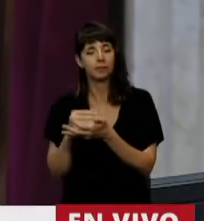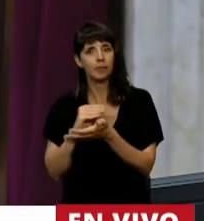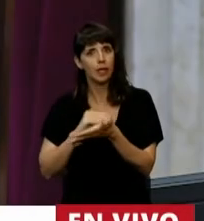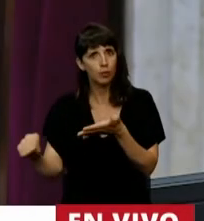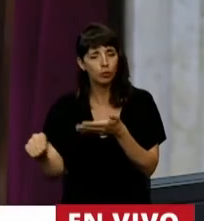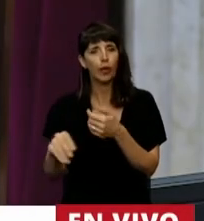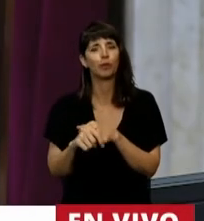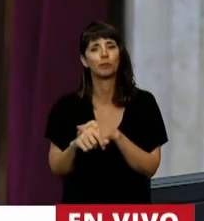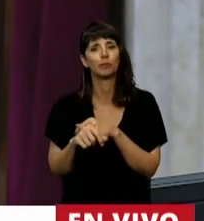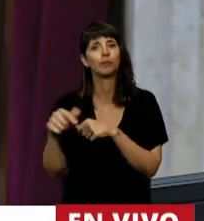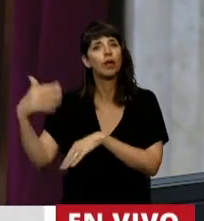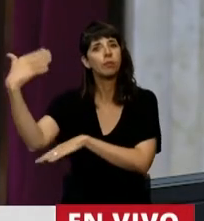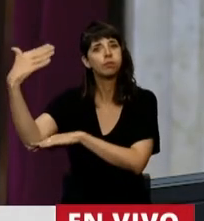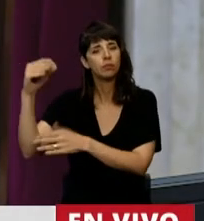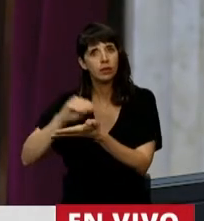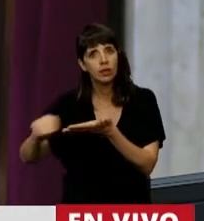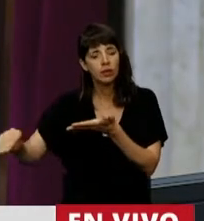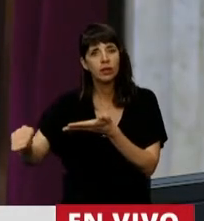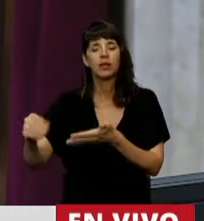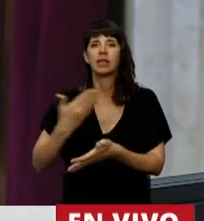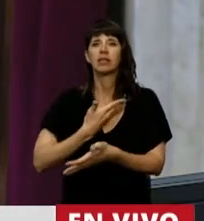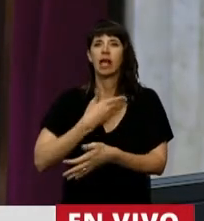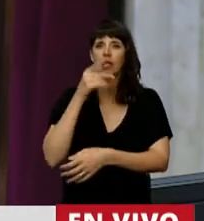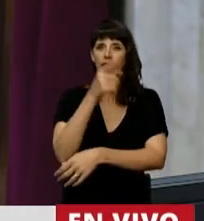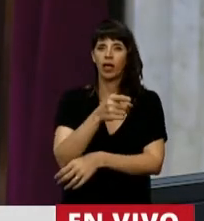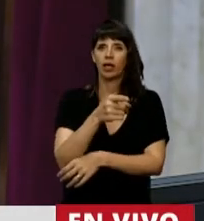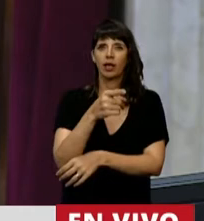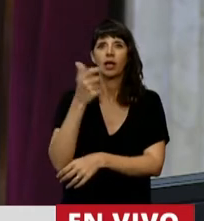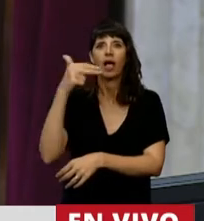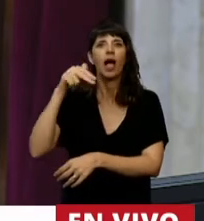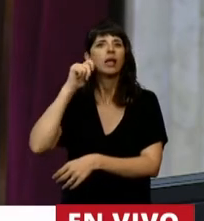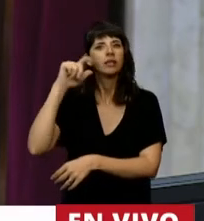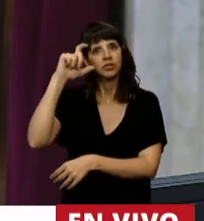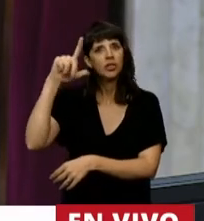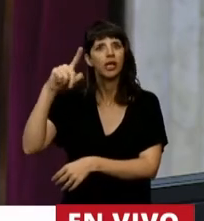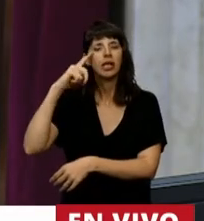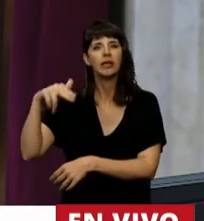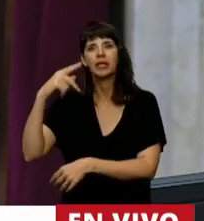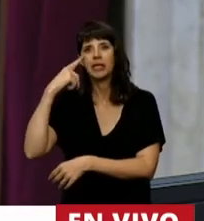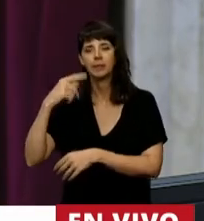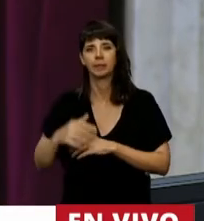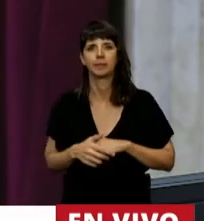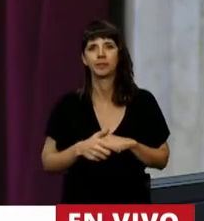Continúa en el uso de la palabra el diputado santafesino Federico Angelini.